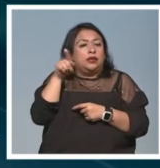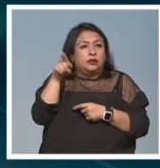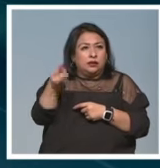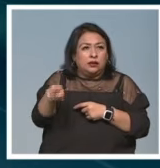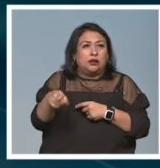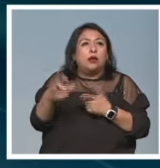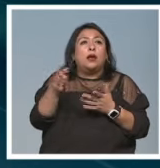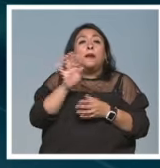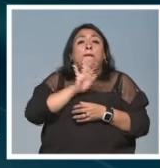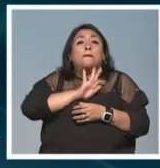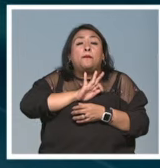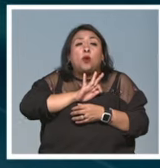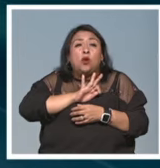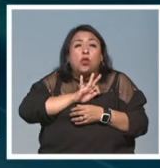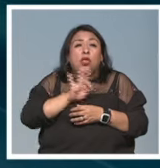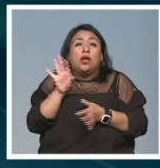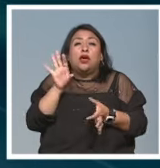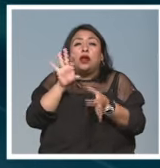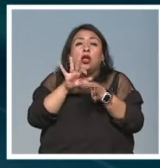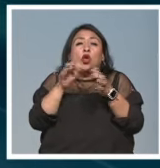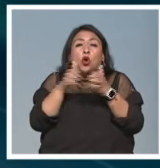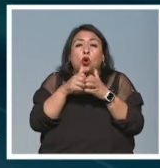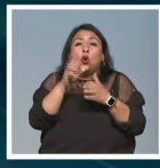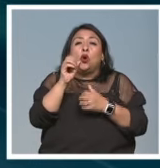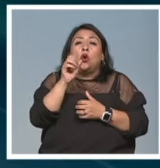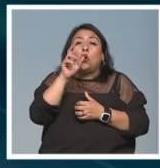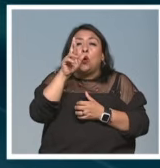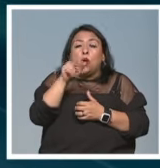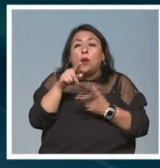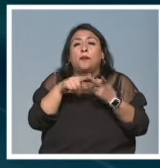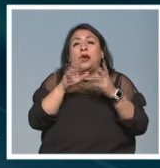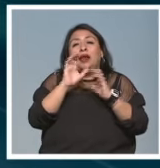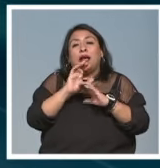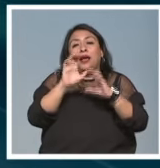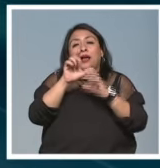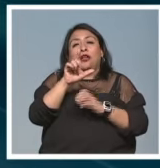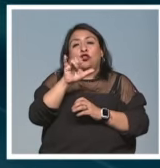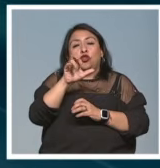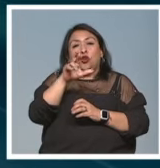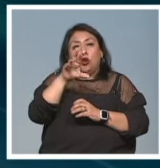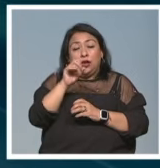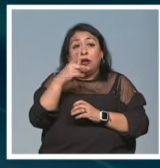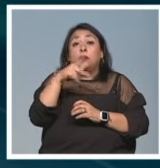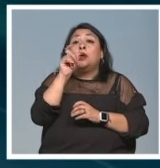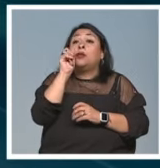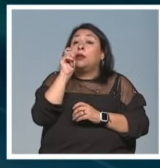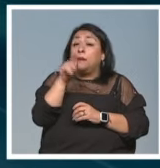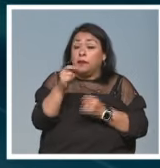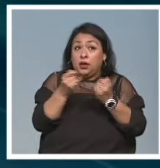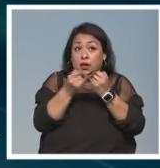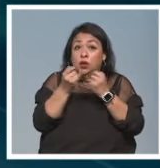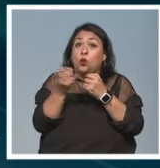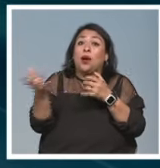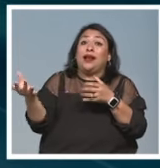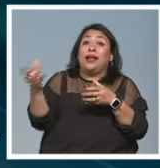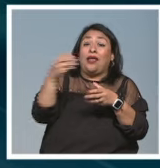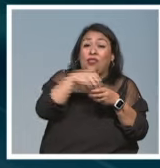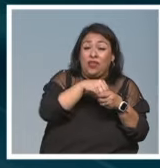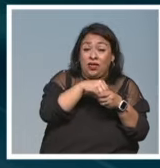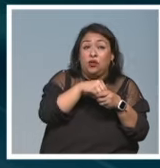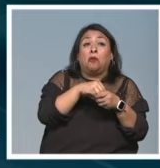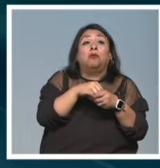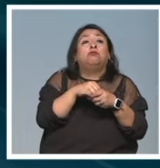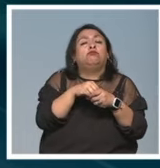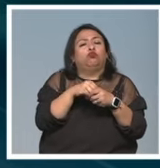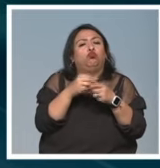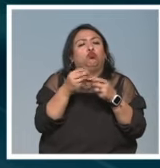poder acercarlos un poco a la ópera, al canto lírico, pero también integrar una muy